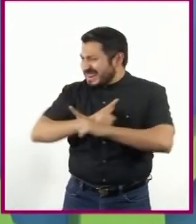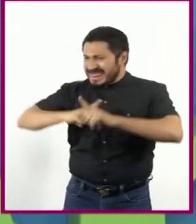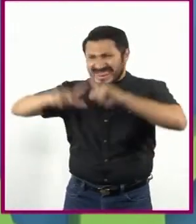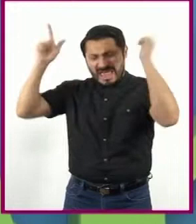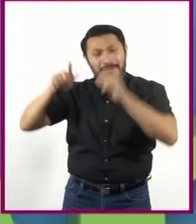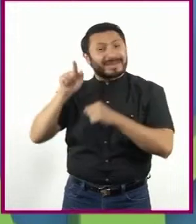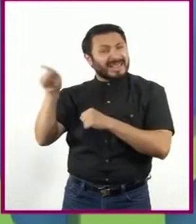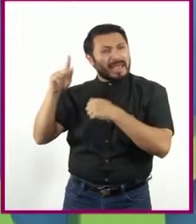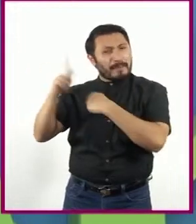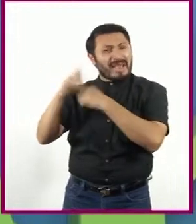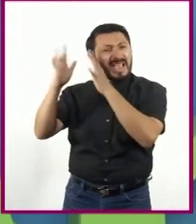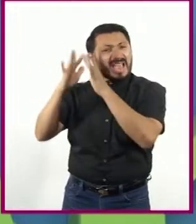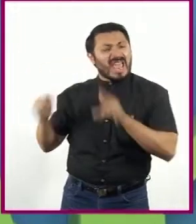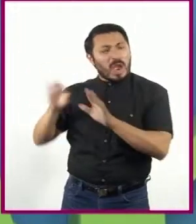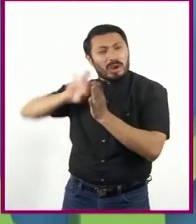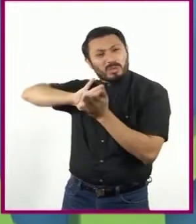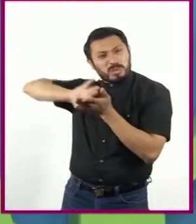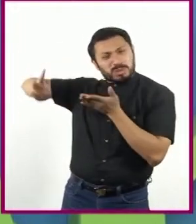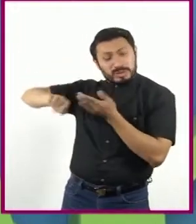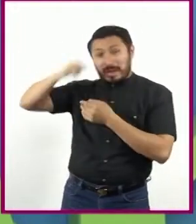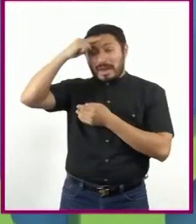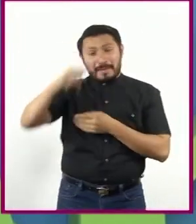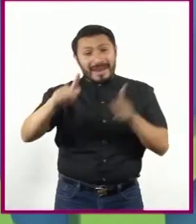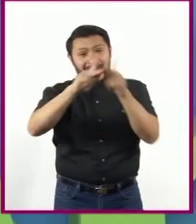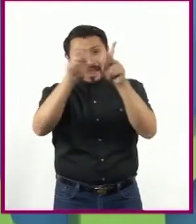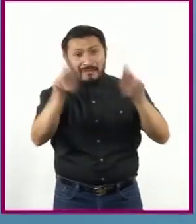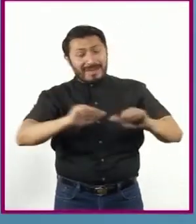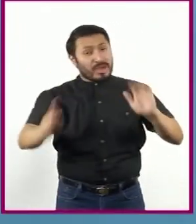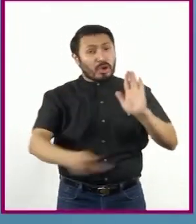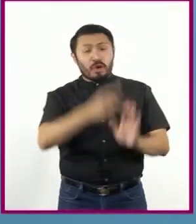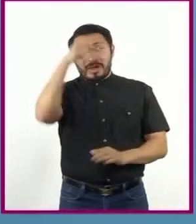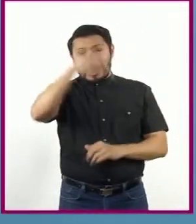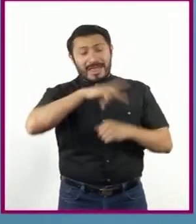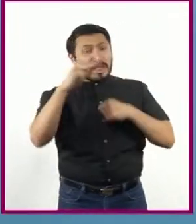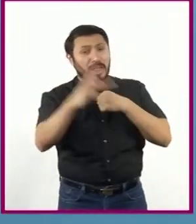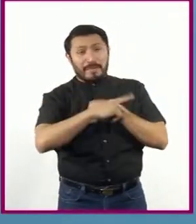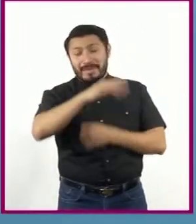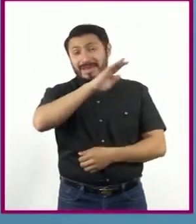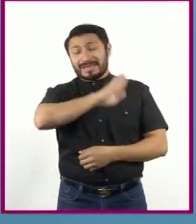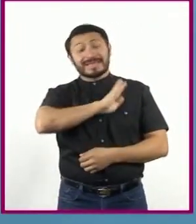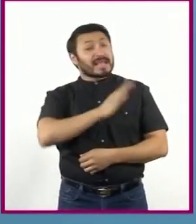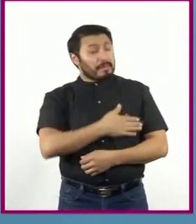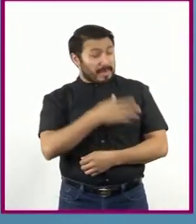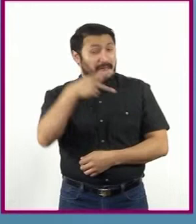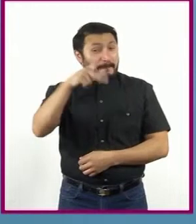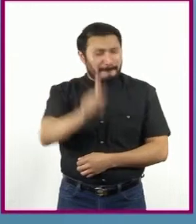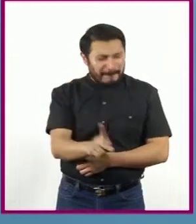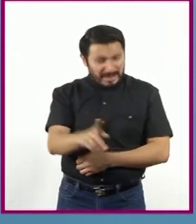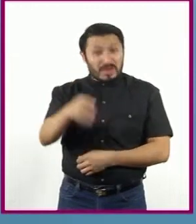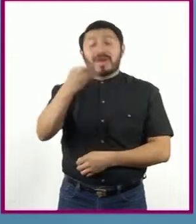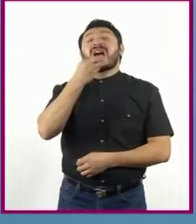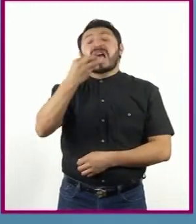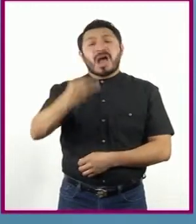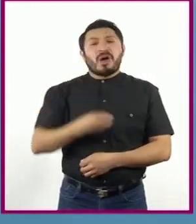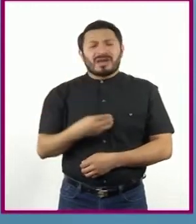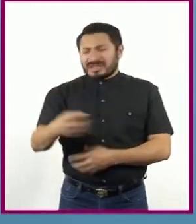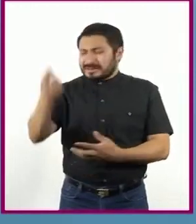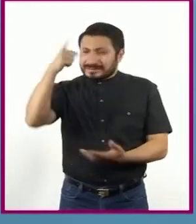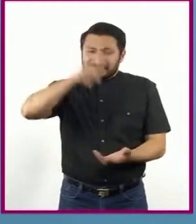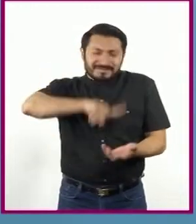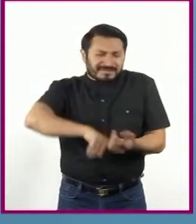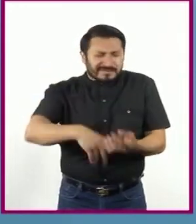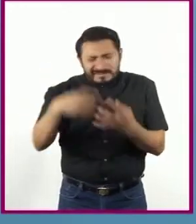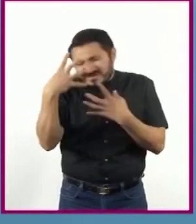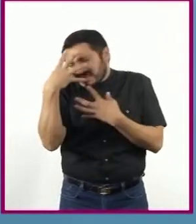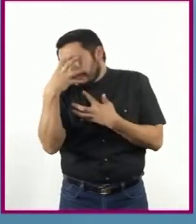y restituyesen la religión y la paz en España. Pero, aunque esté cercado de pesares, aunque